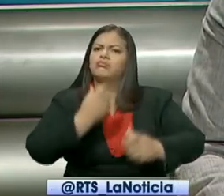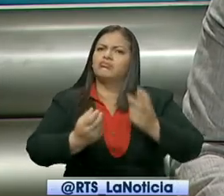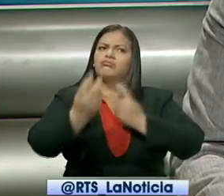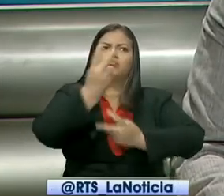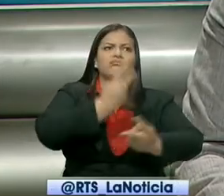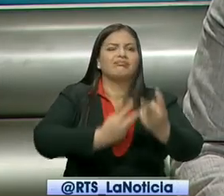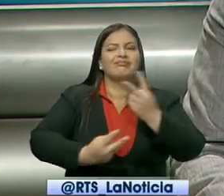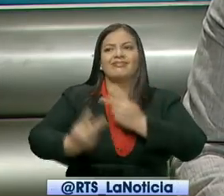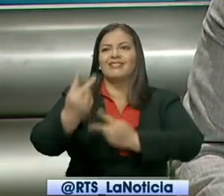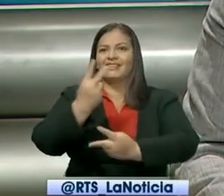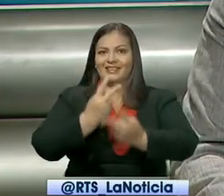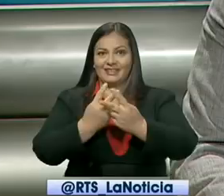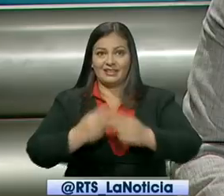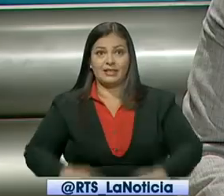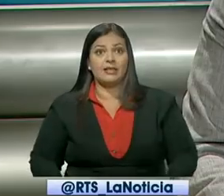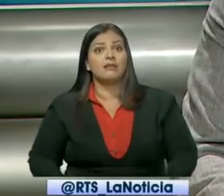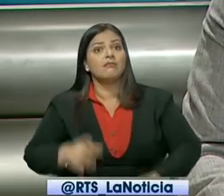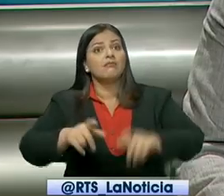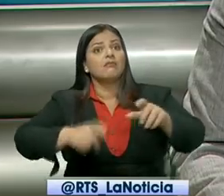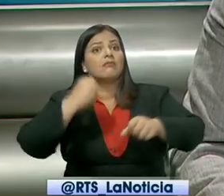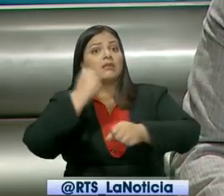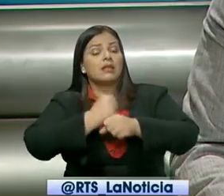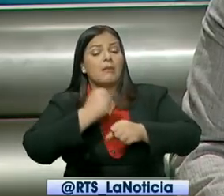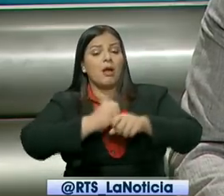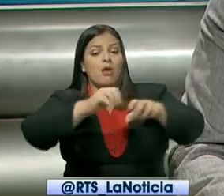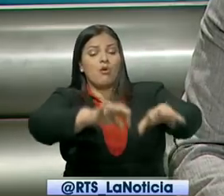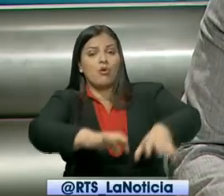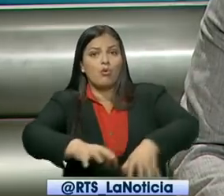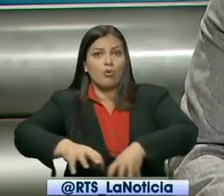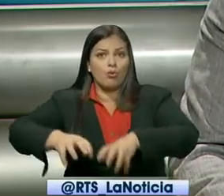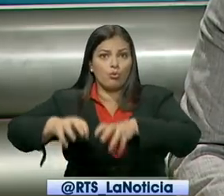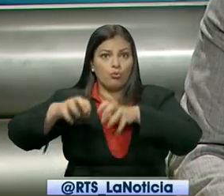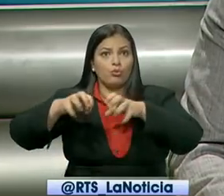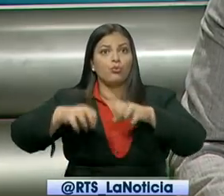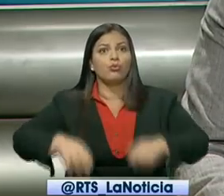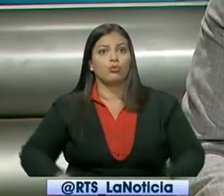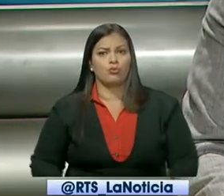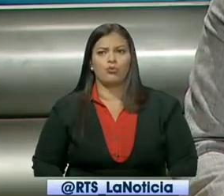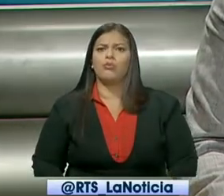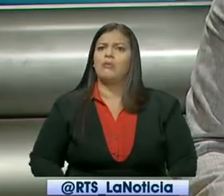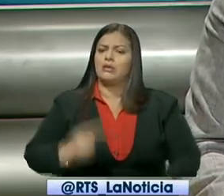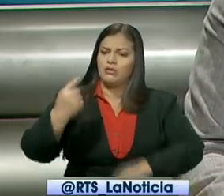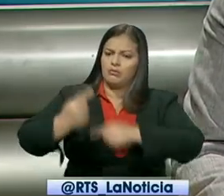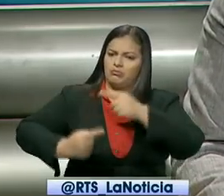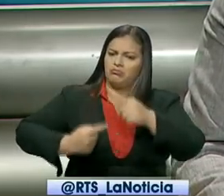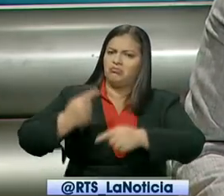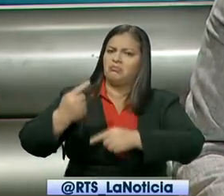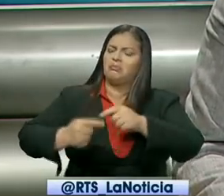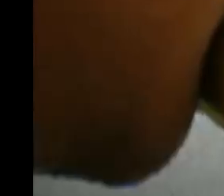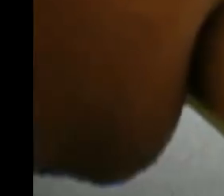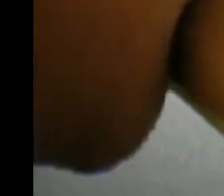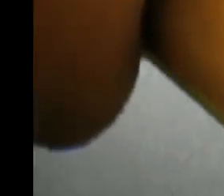Sus habitantes, dedicados en su mayoría a la agricultura, han mantenido sus costumbres a través del tiempo.